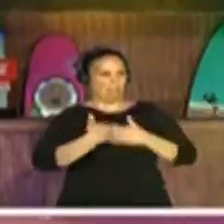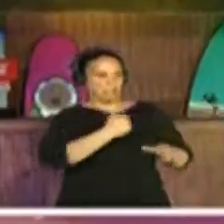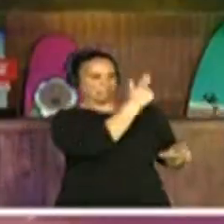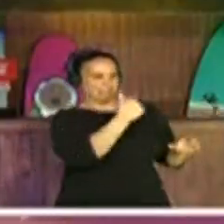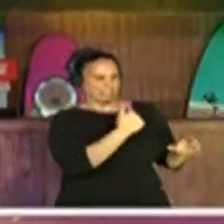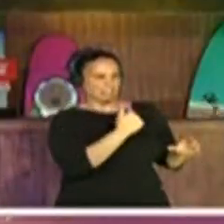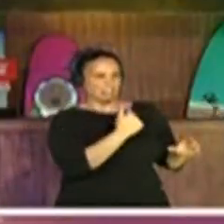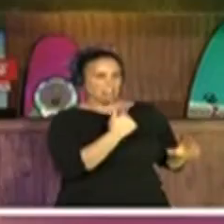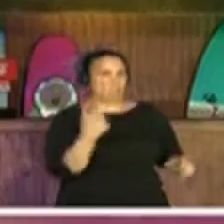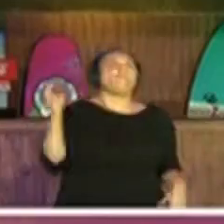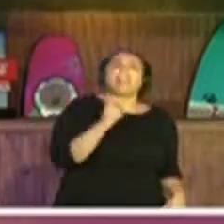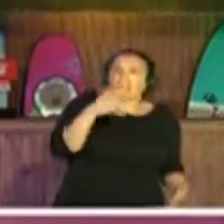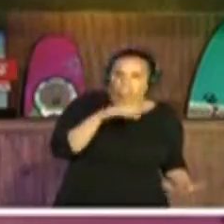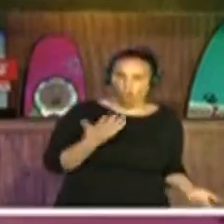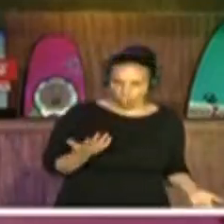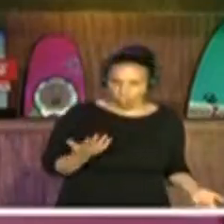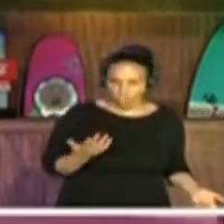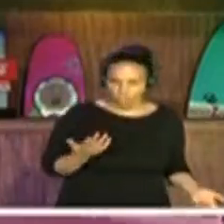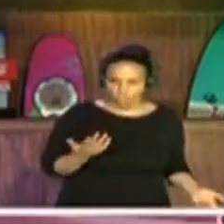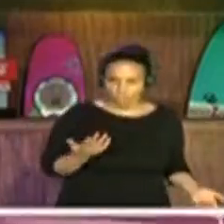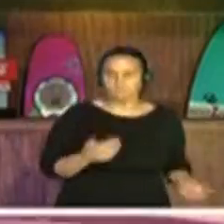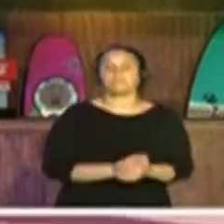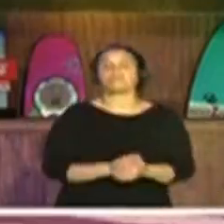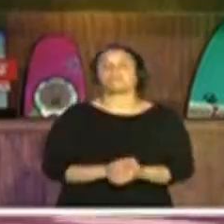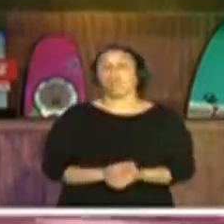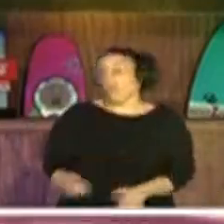dibujaba de dónde venía el pintor.